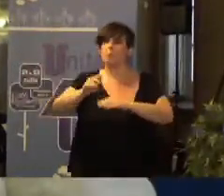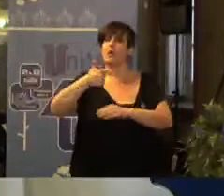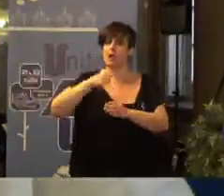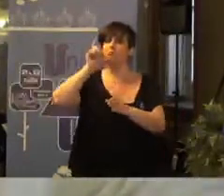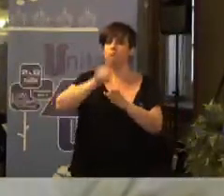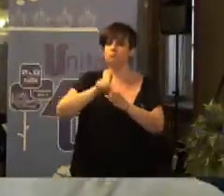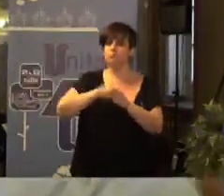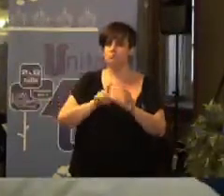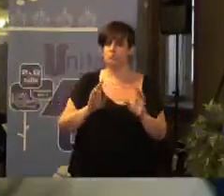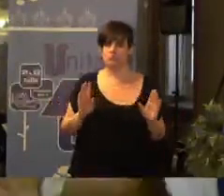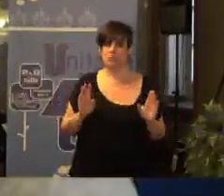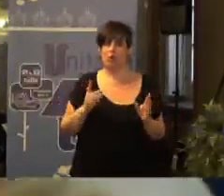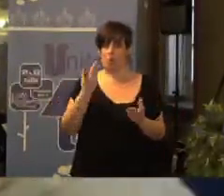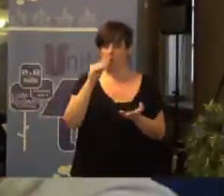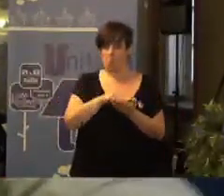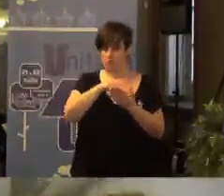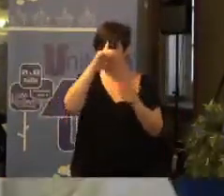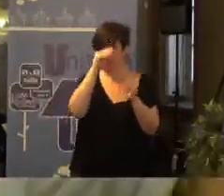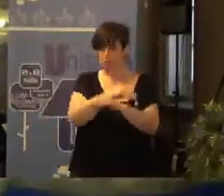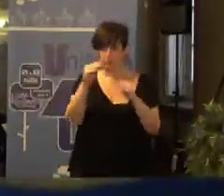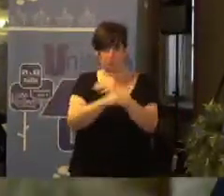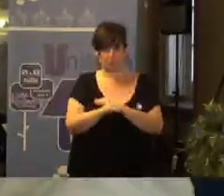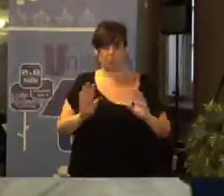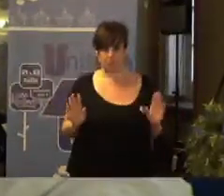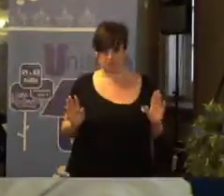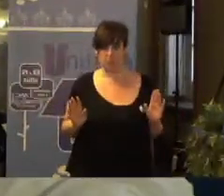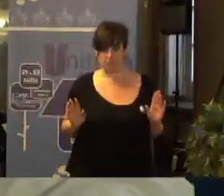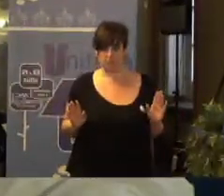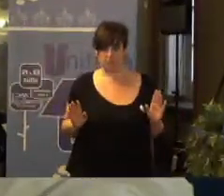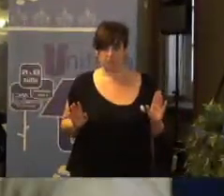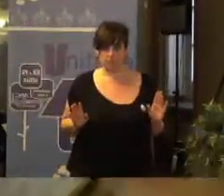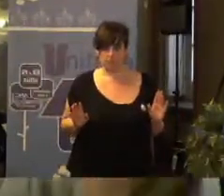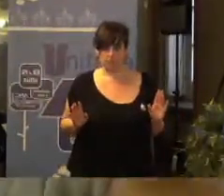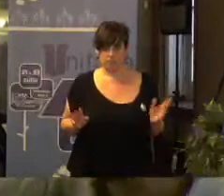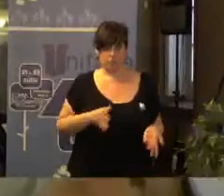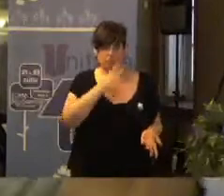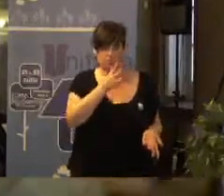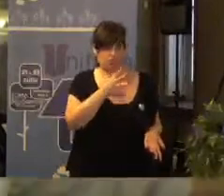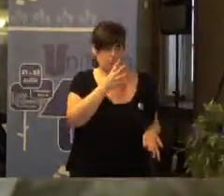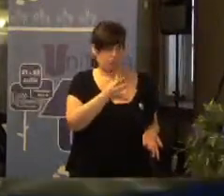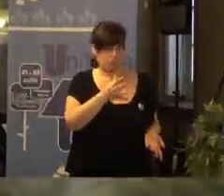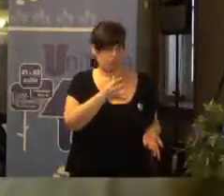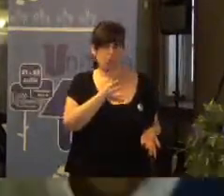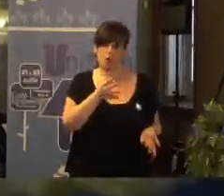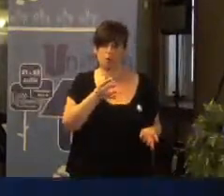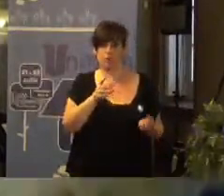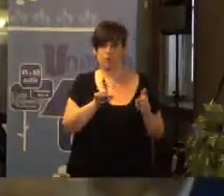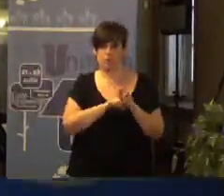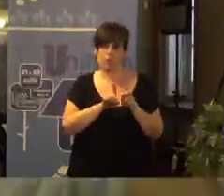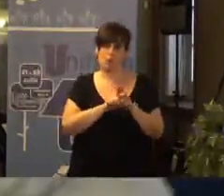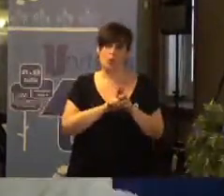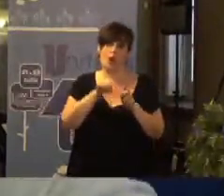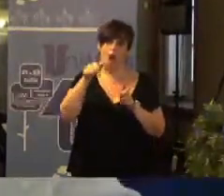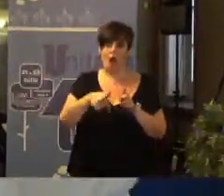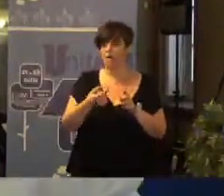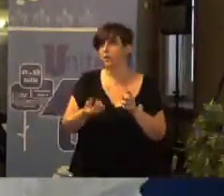entende que discrepo en moitas cousas. E en Anova, sigo en Anova, ainda que discrepo en moitas cousas. Porque non me gusta andar montando chiringuitos, e aquí hai moita facilidade para